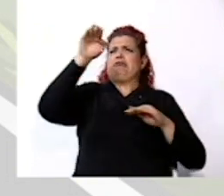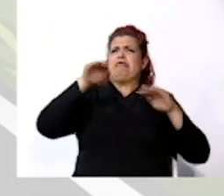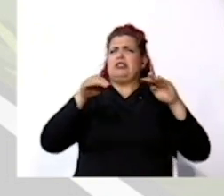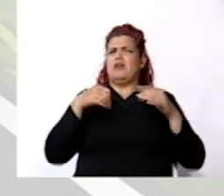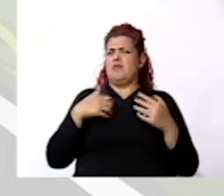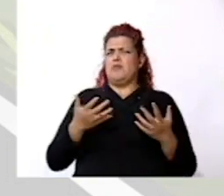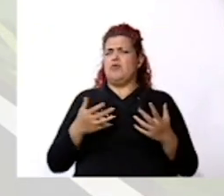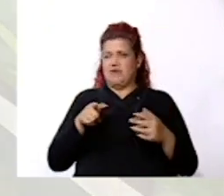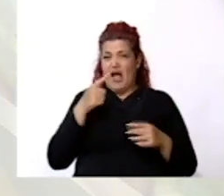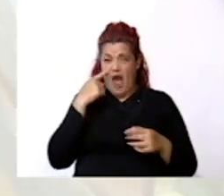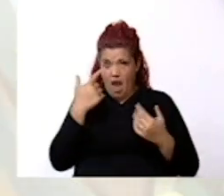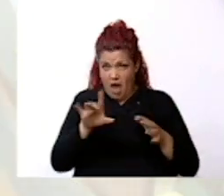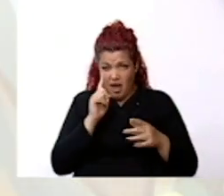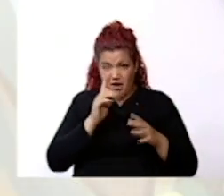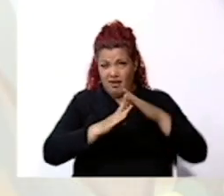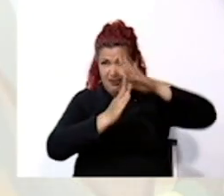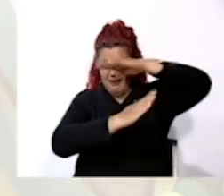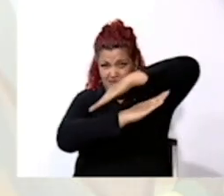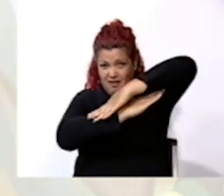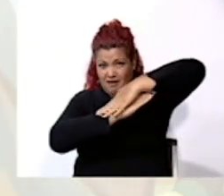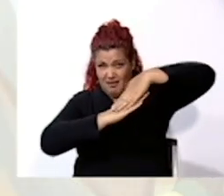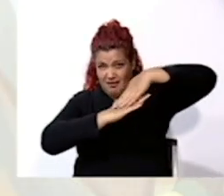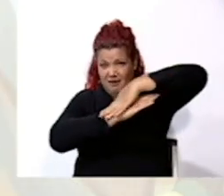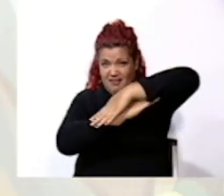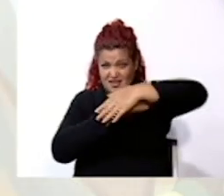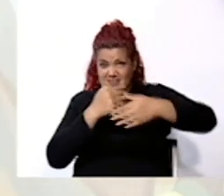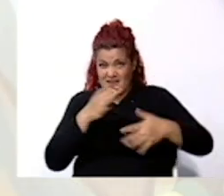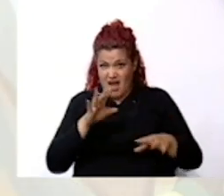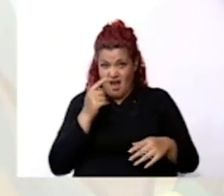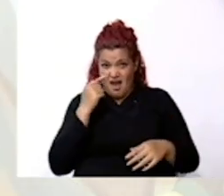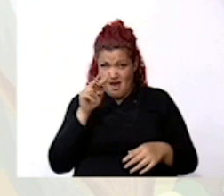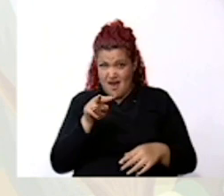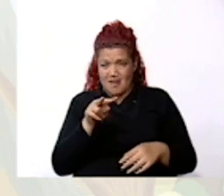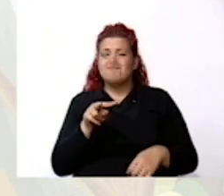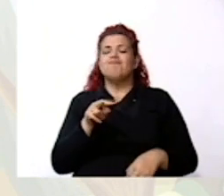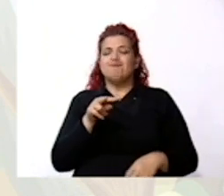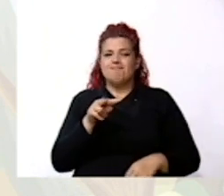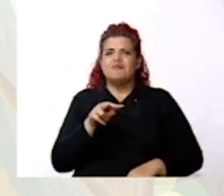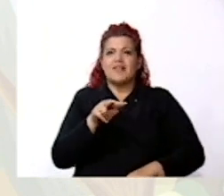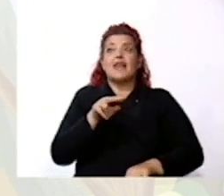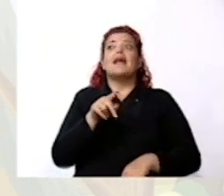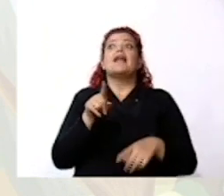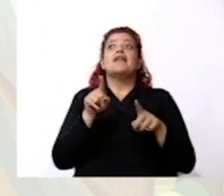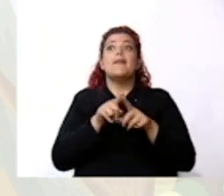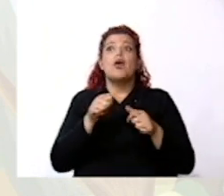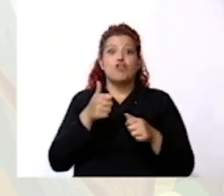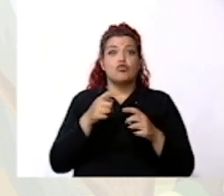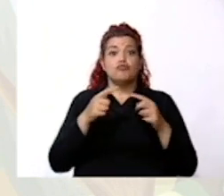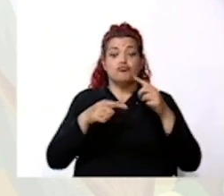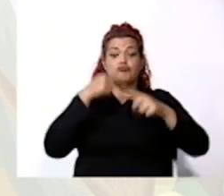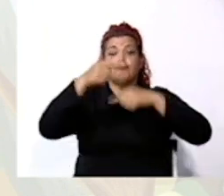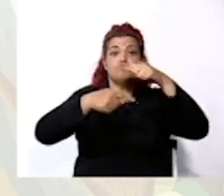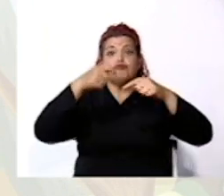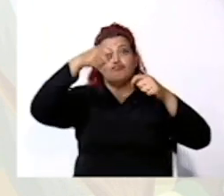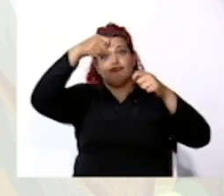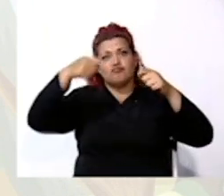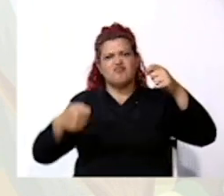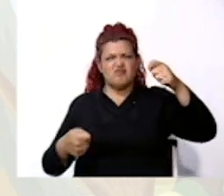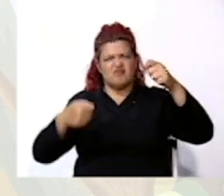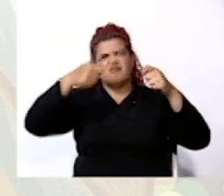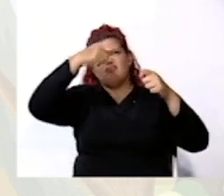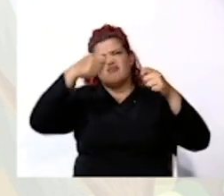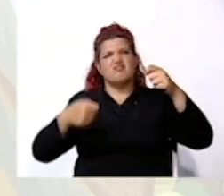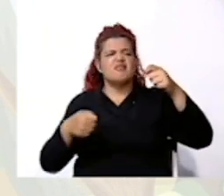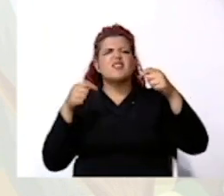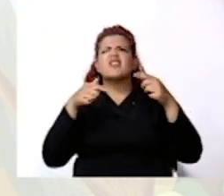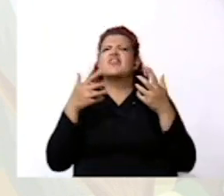¿Han visto rampas por ahí? Bueno, también tenemos la polea. La polea es un